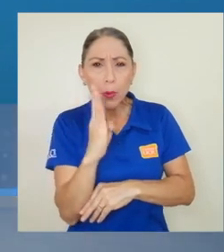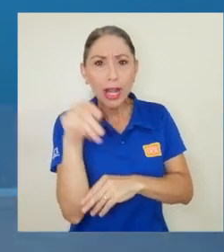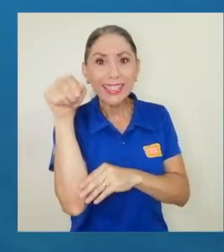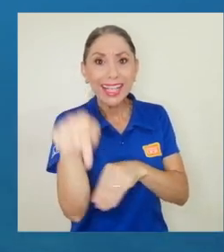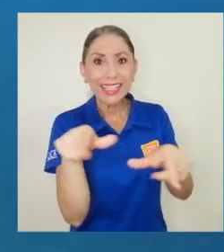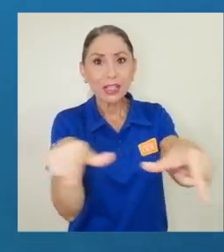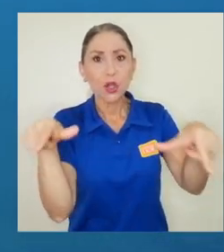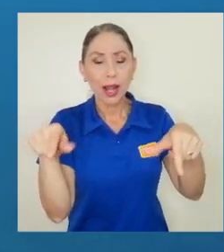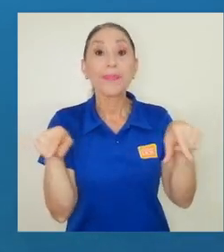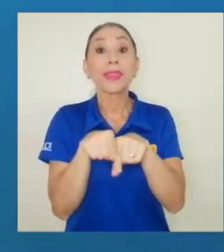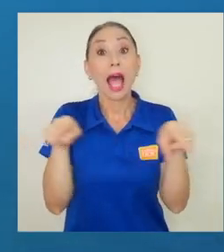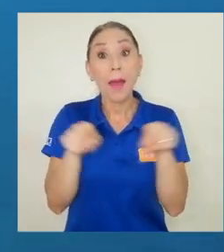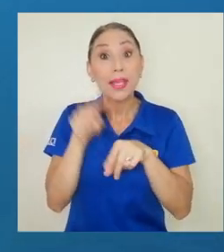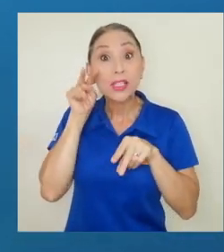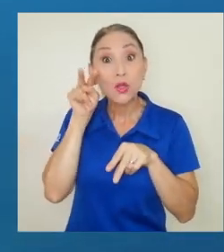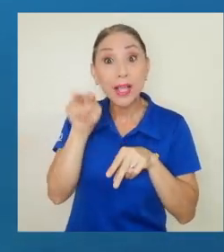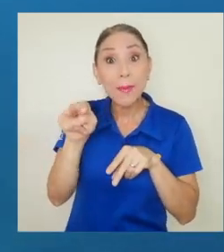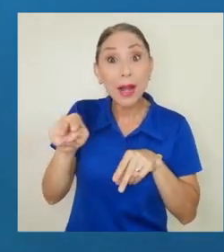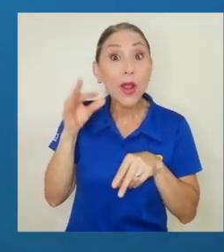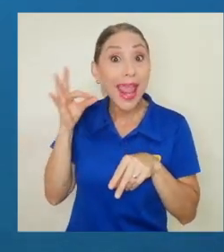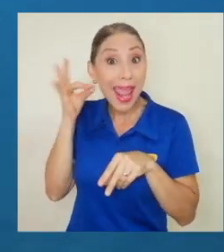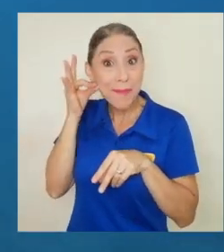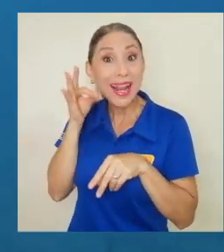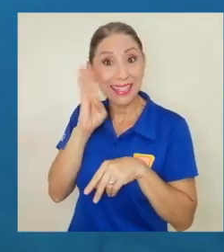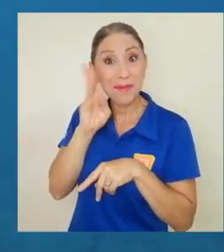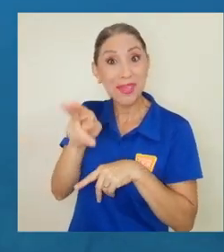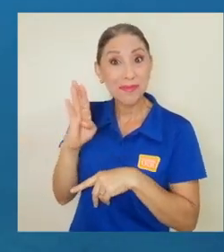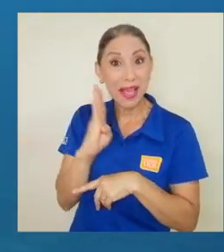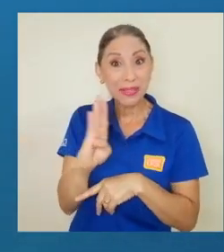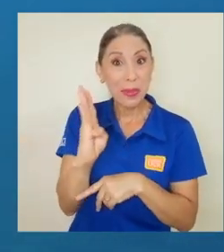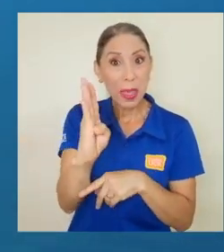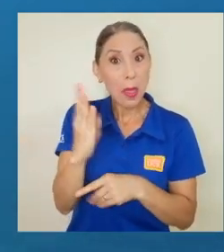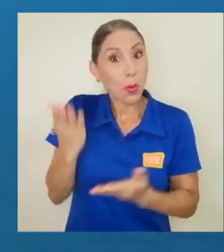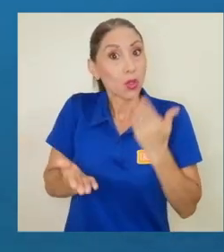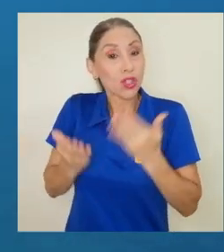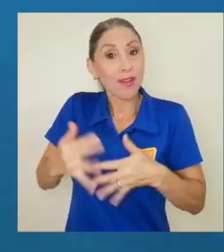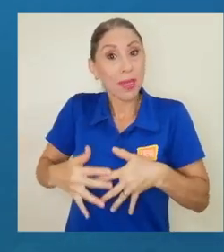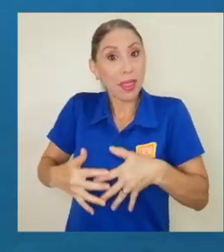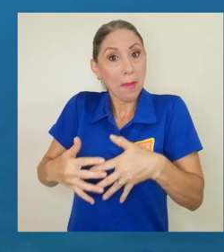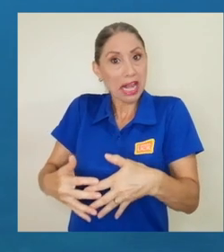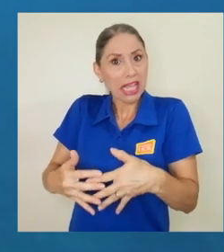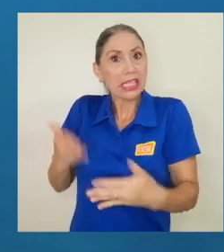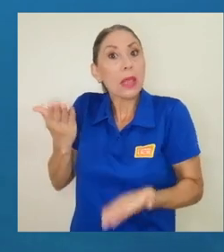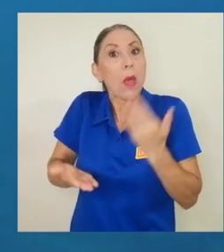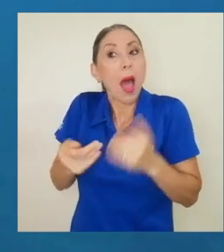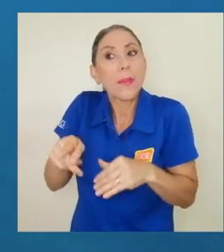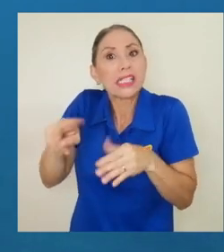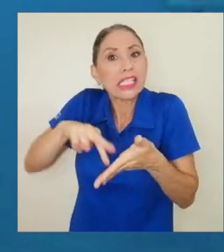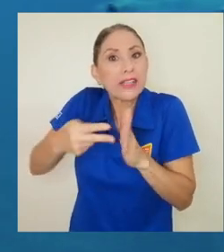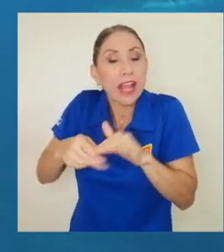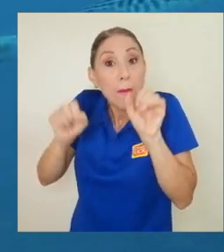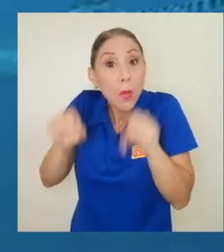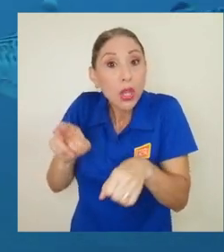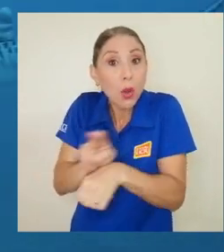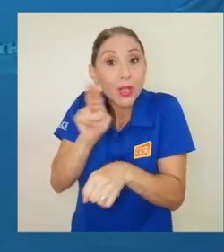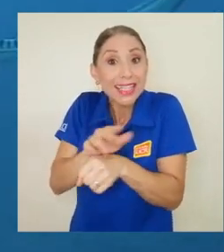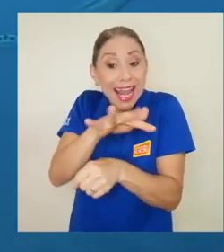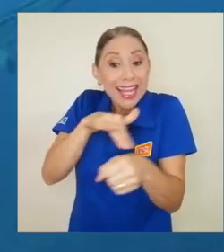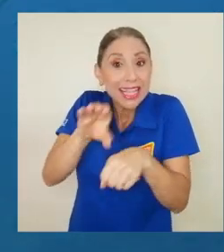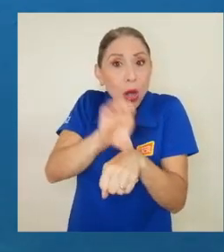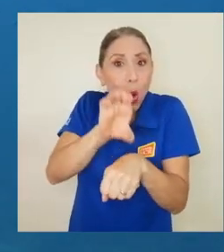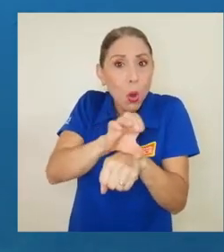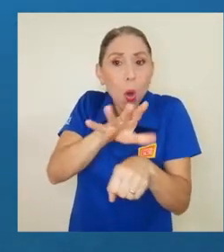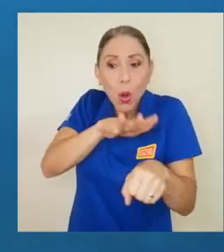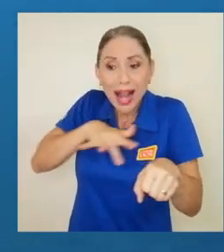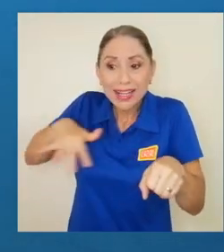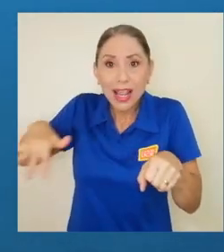adicionalmente se observaron hembras de la misma especie posiblemente embarazadas lo que sugiere que podrían estar utilizando la isla y sus alrededores